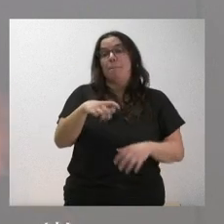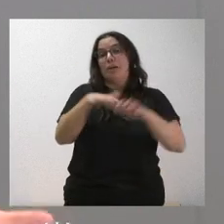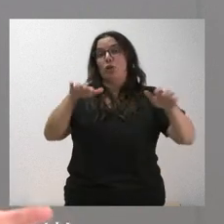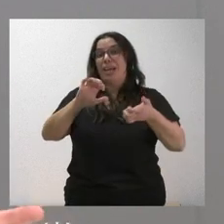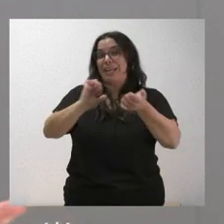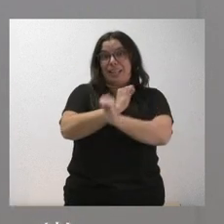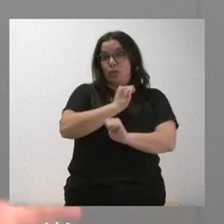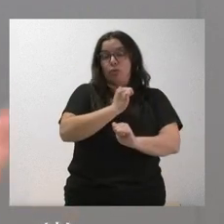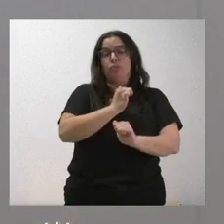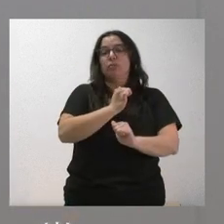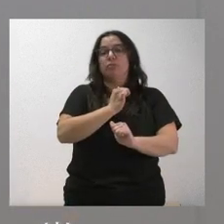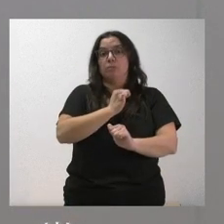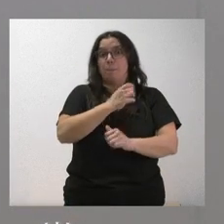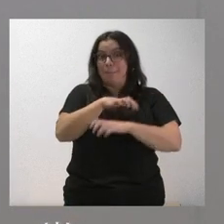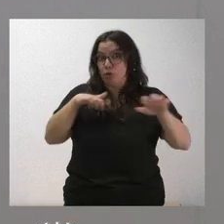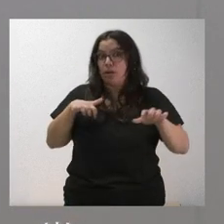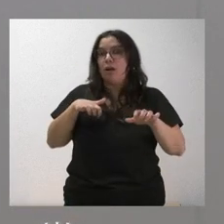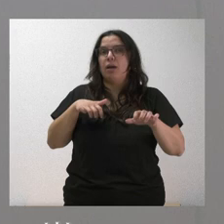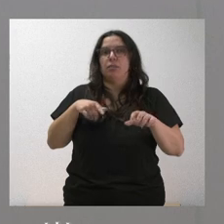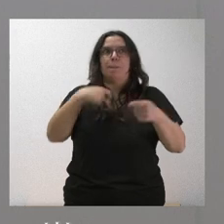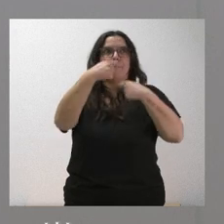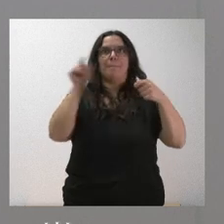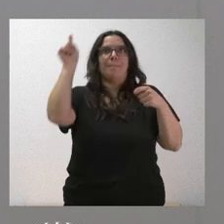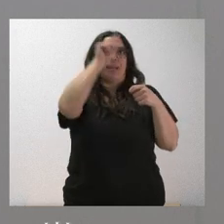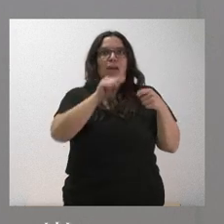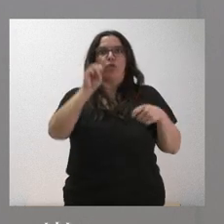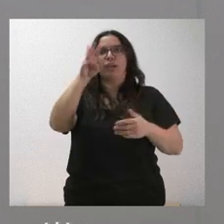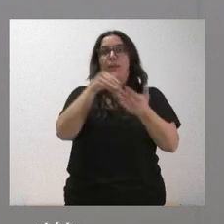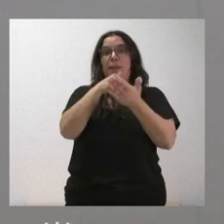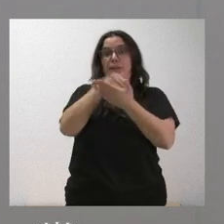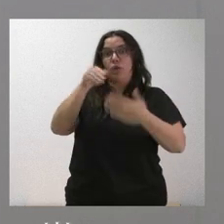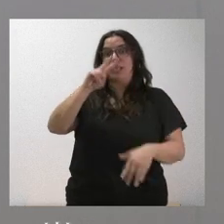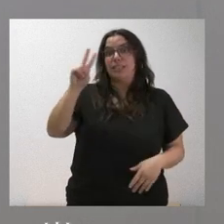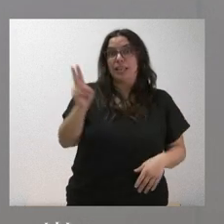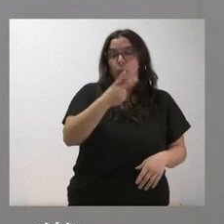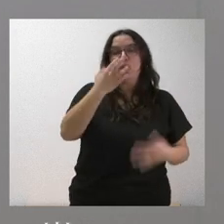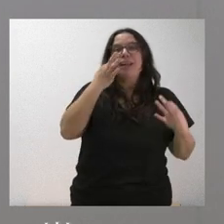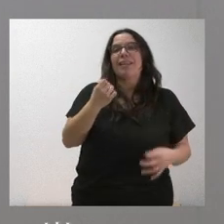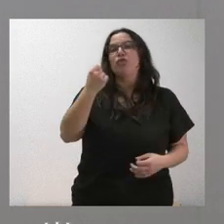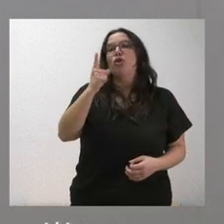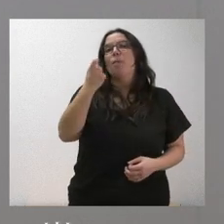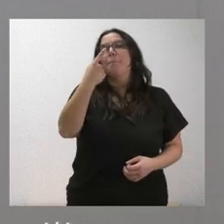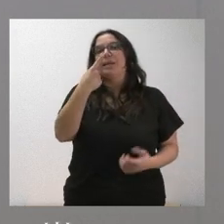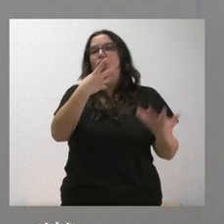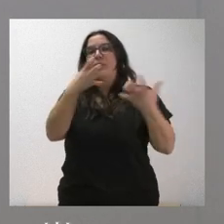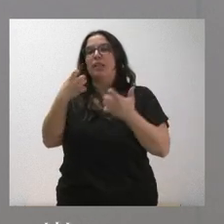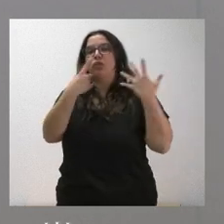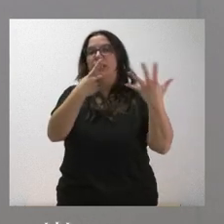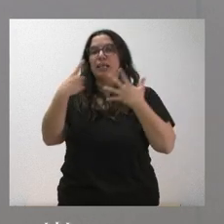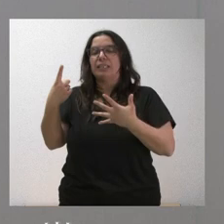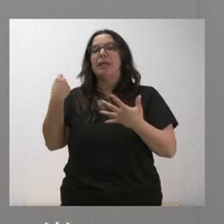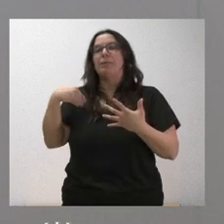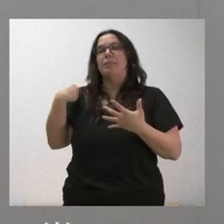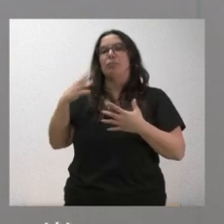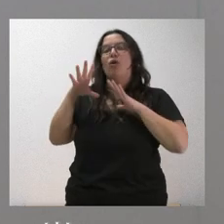la mayor parte de ello de hecho pues está en los mercados de los 13,000 millones de euros solo 1966 millones de euros está en el fondo de facilidad